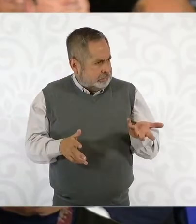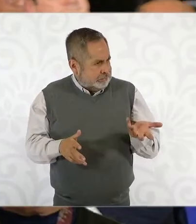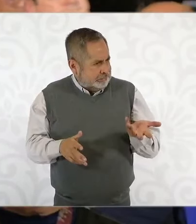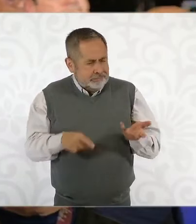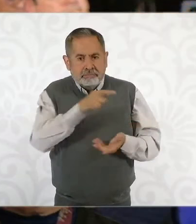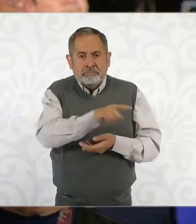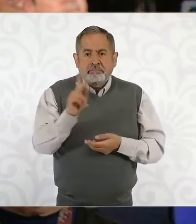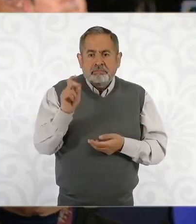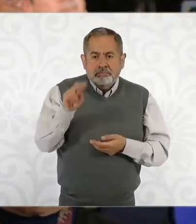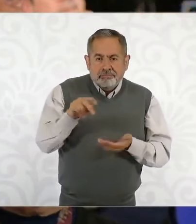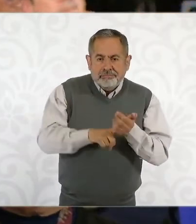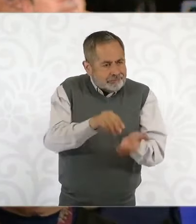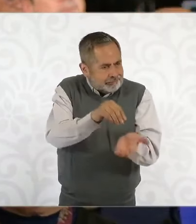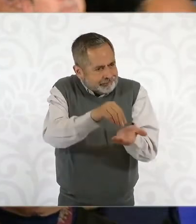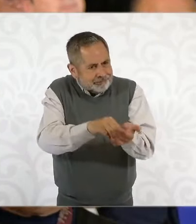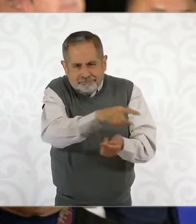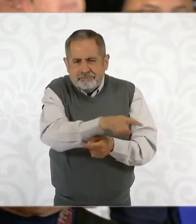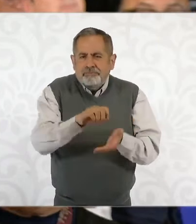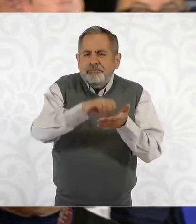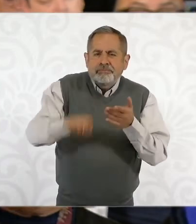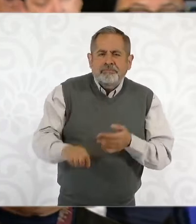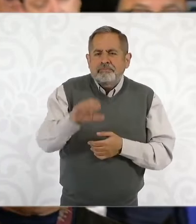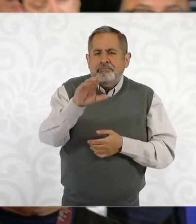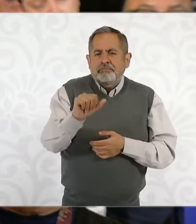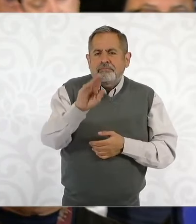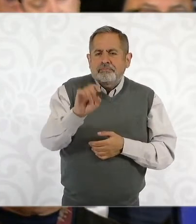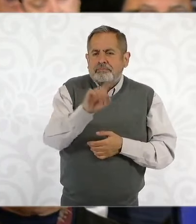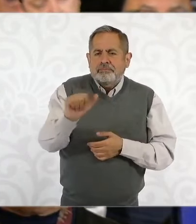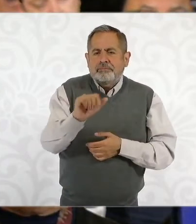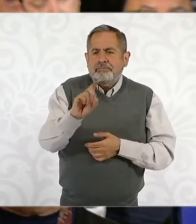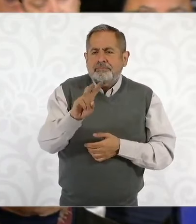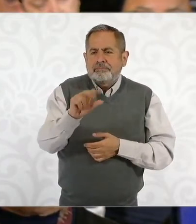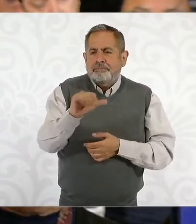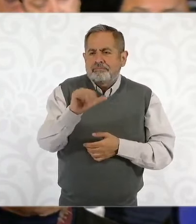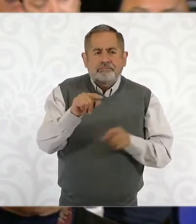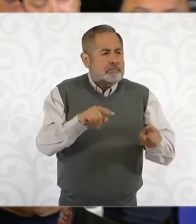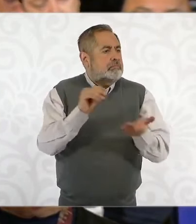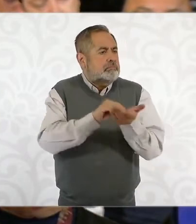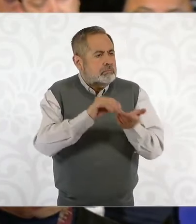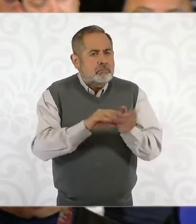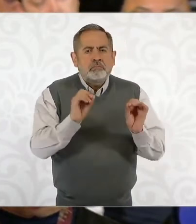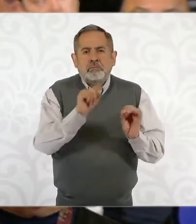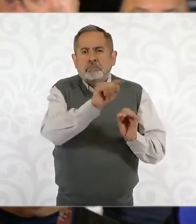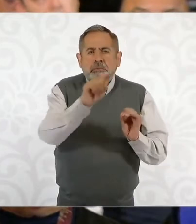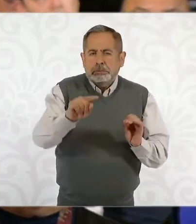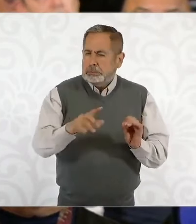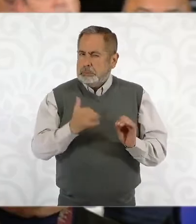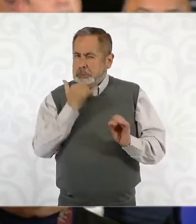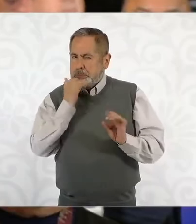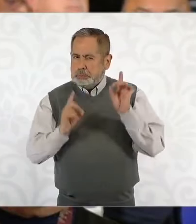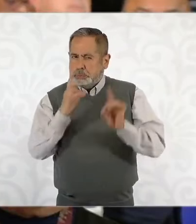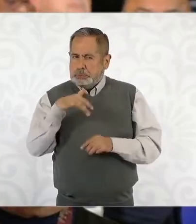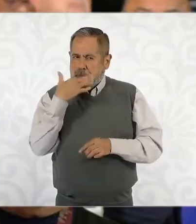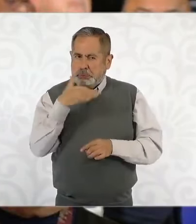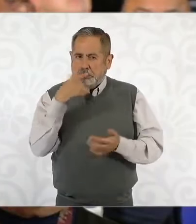arrastran casos como el de Francisco Javier Cabeza de Vaca y algunos panistas de este estado que están bajo sospecha de posibles vínculos con el narco o huachicol